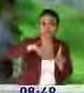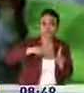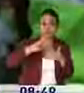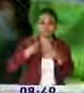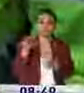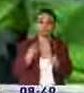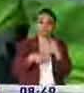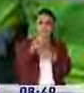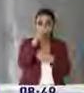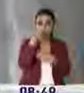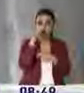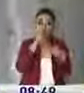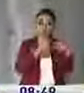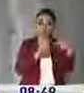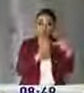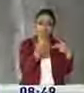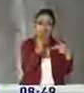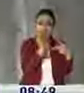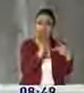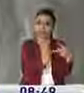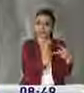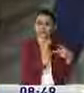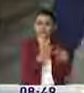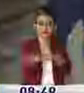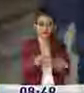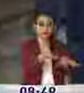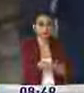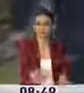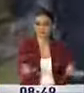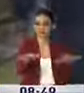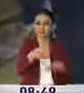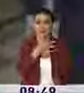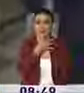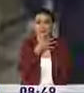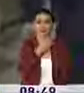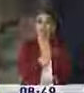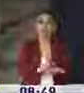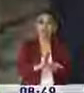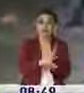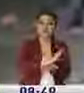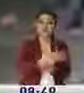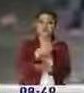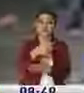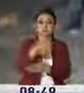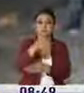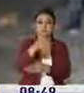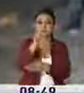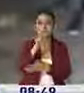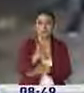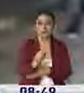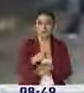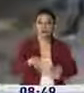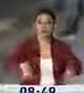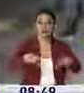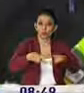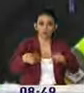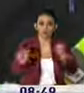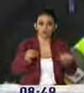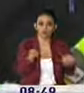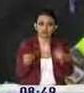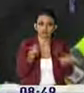los delitos con que aparentemente mantenían en zozobra, especialmente a la cooperativa de vivienda Che Guevara, sector en que se efectuó el